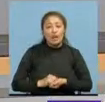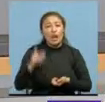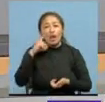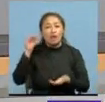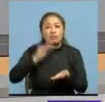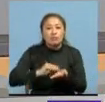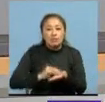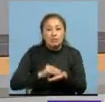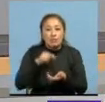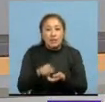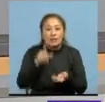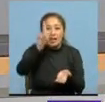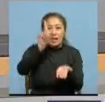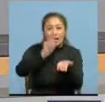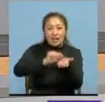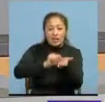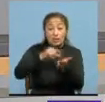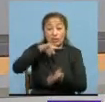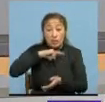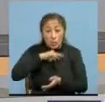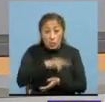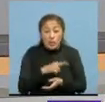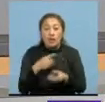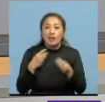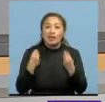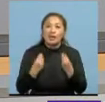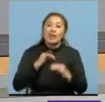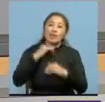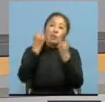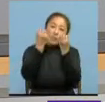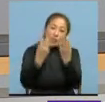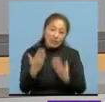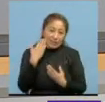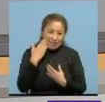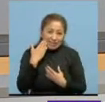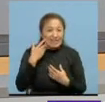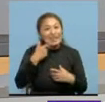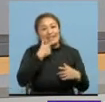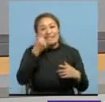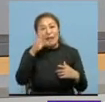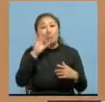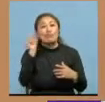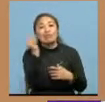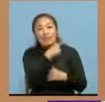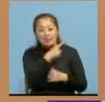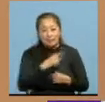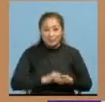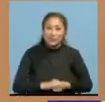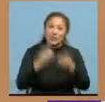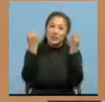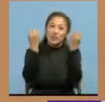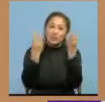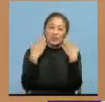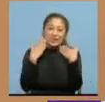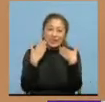¿Qué más sucedió en la legislatura de la provincia de Jujuy? Le damos las buenas tardes a Sabrina Galván. Buenas tardes,